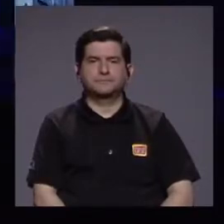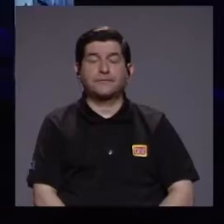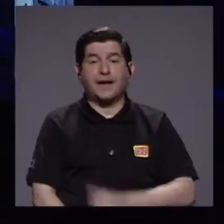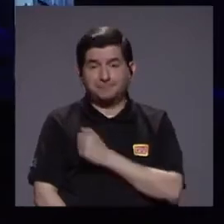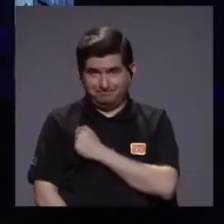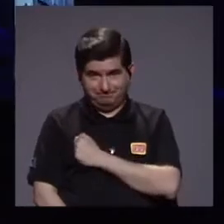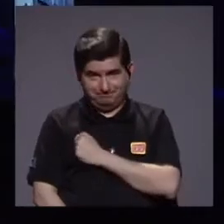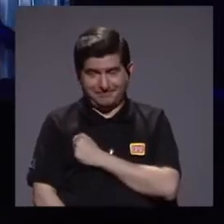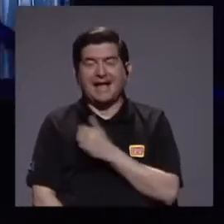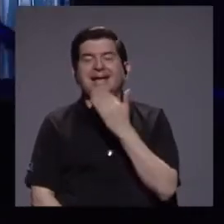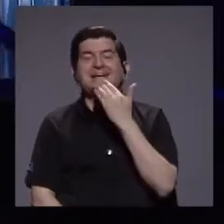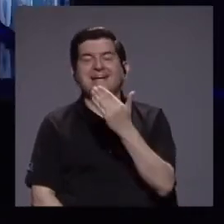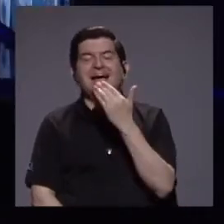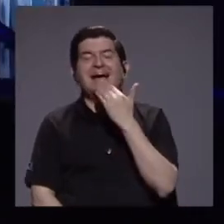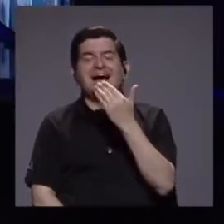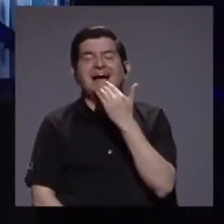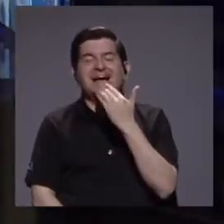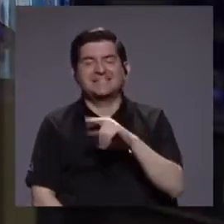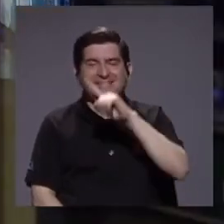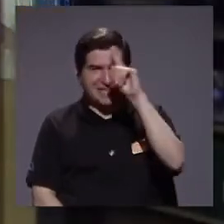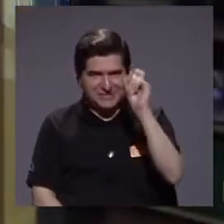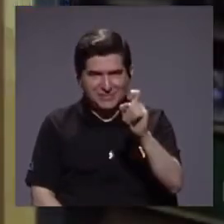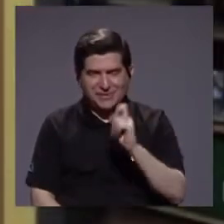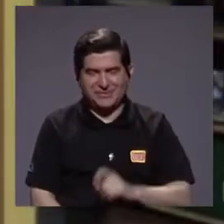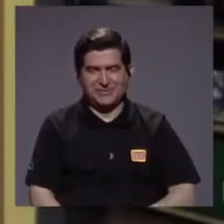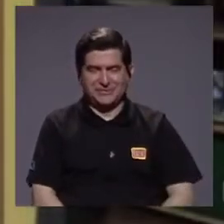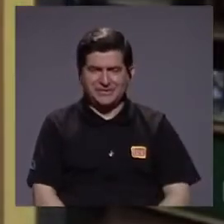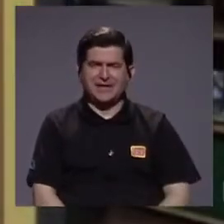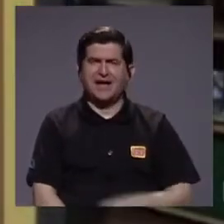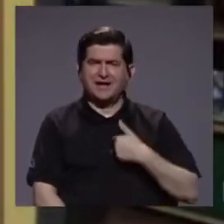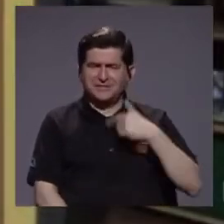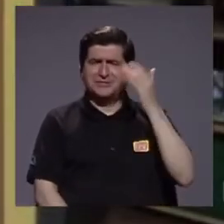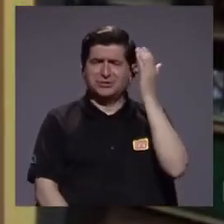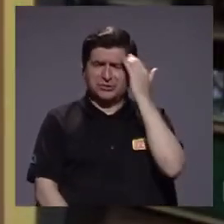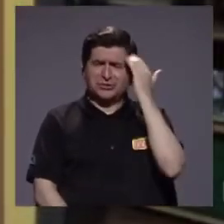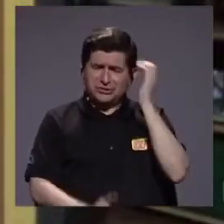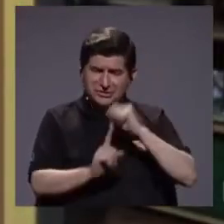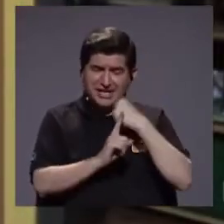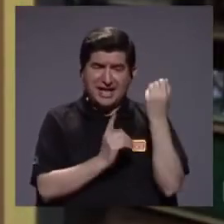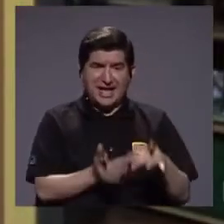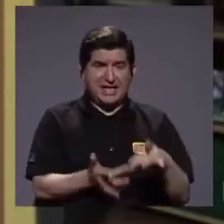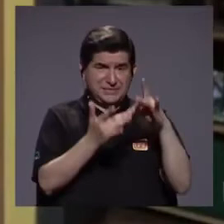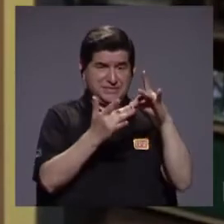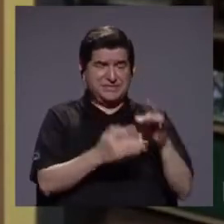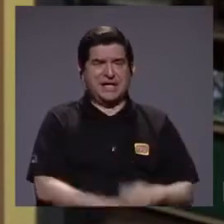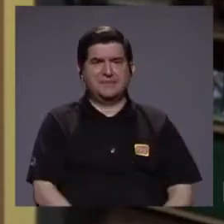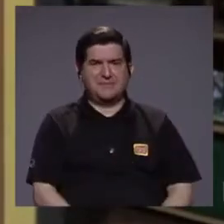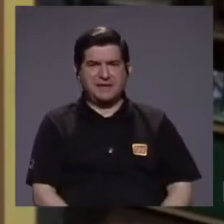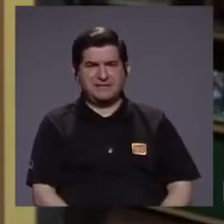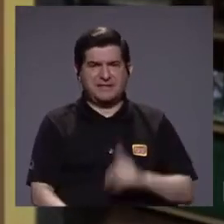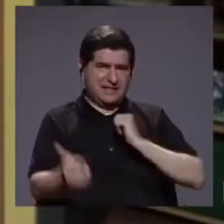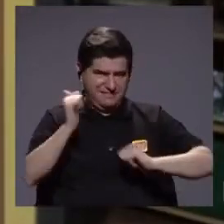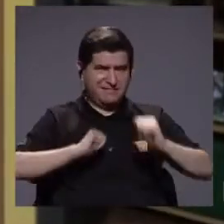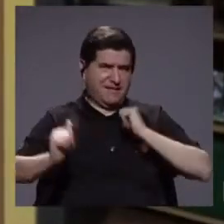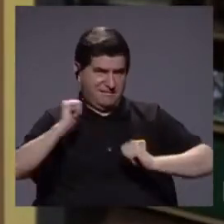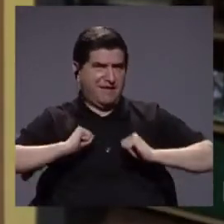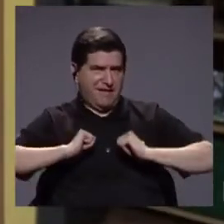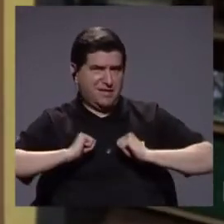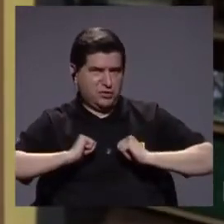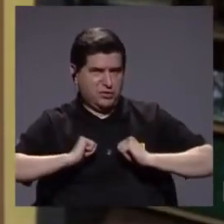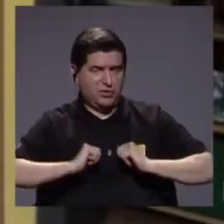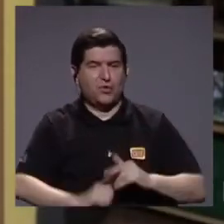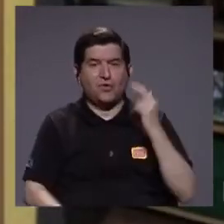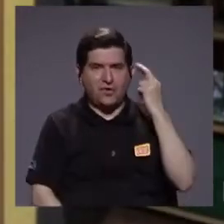Perdón. Muchas gracias por la pregunta, Josué. Yo conozco la situación particular de Artes Dramáticas